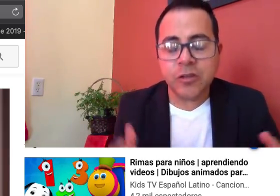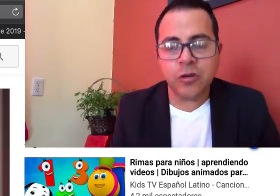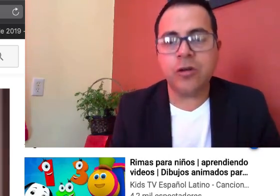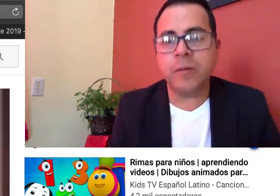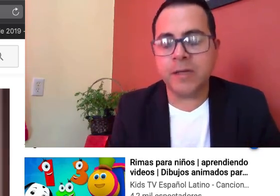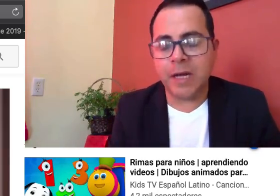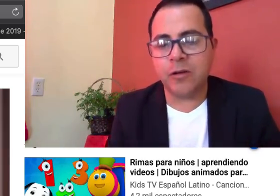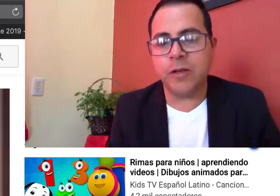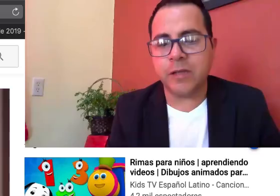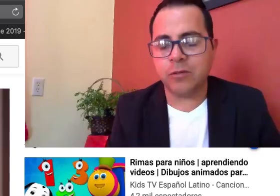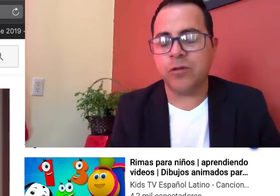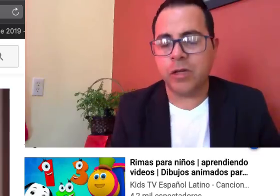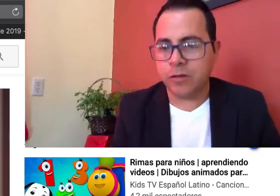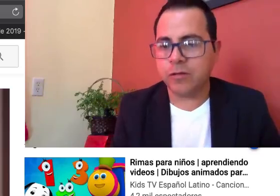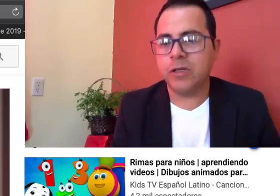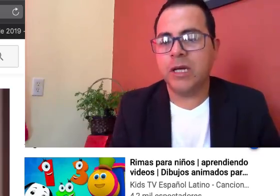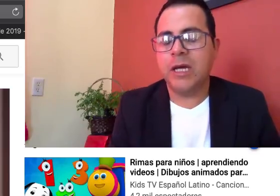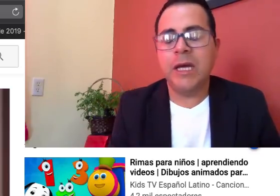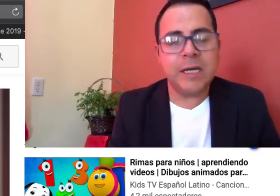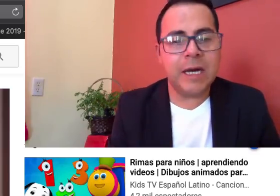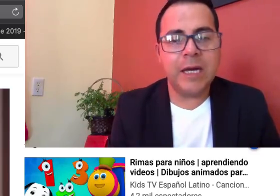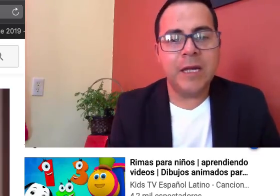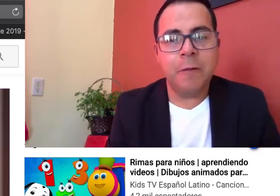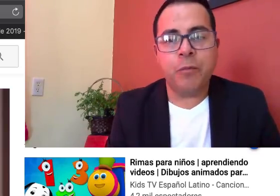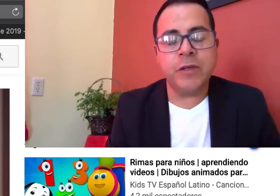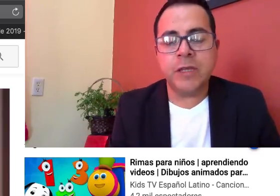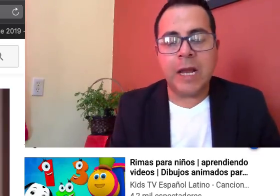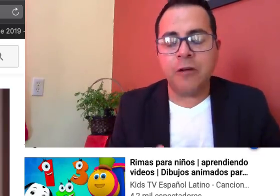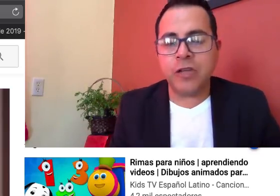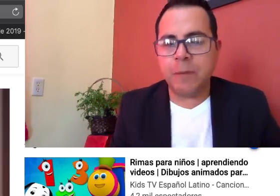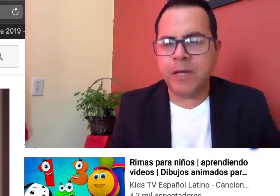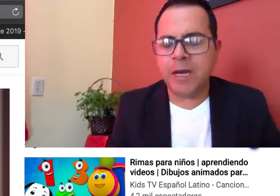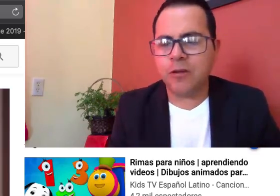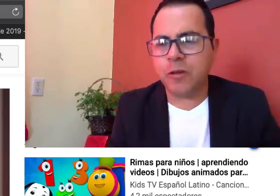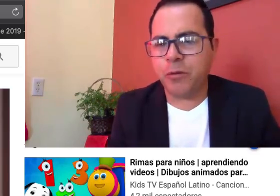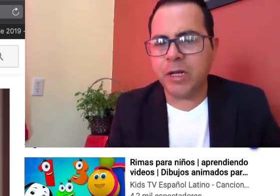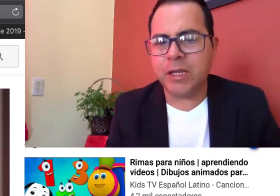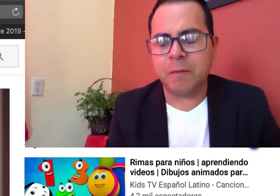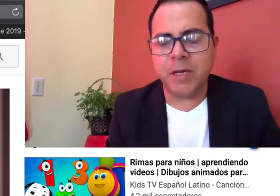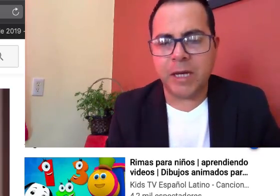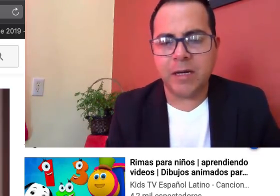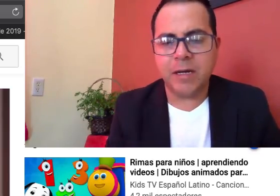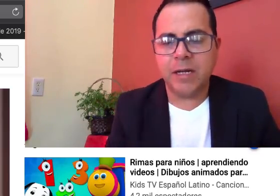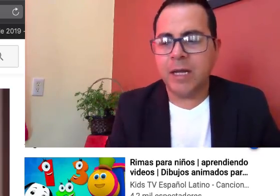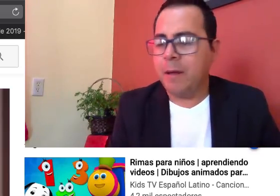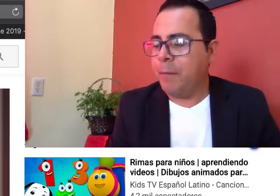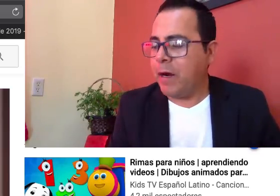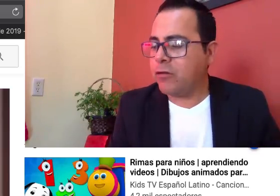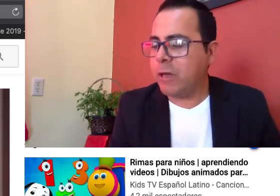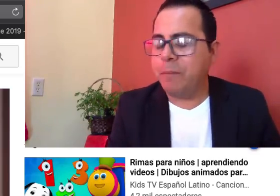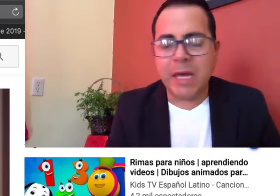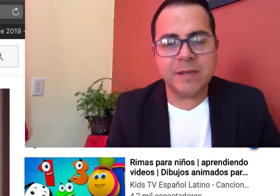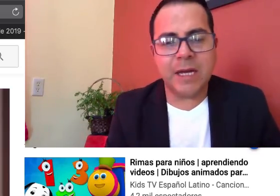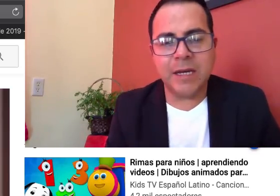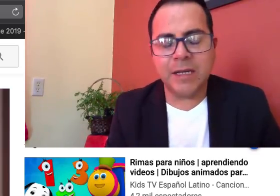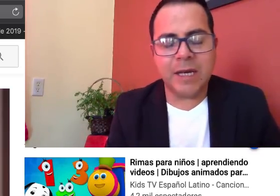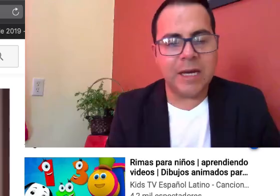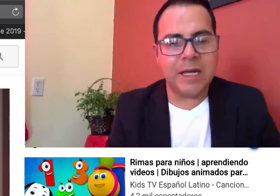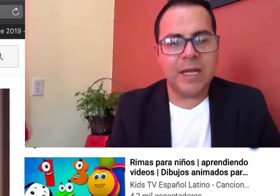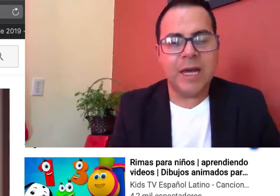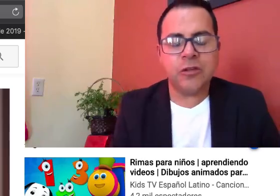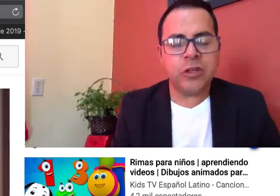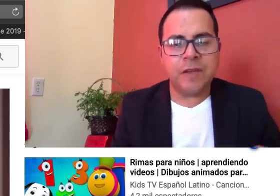esa relación comercial con Estados Unidos y que pues de la noche a la mañana no se puede terminar. Para los que